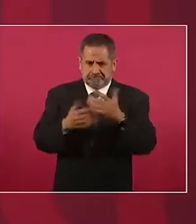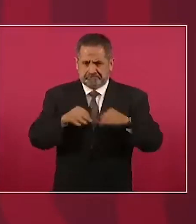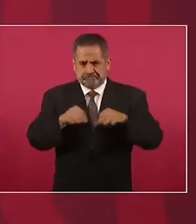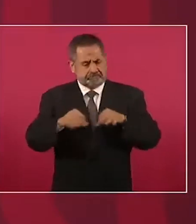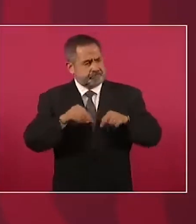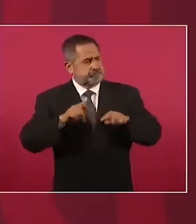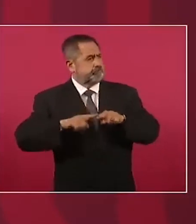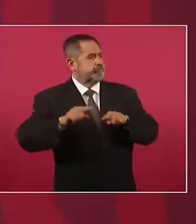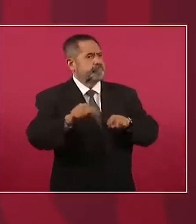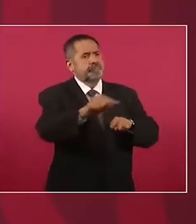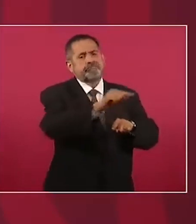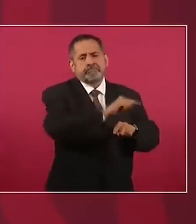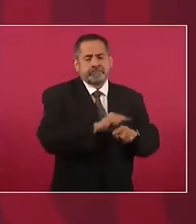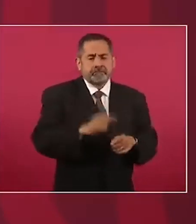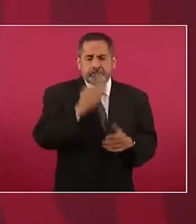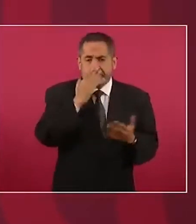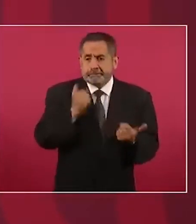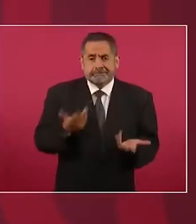para